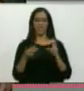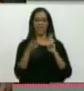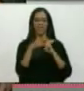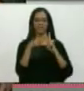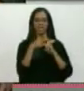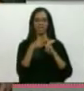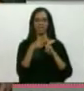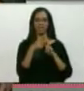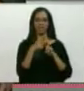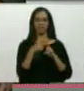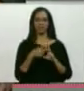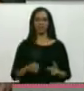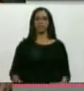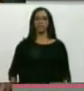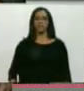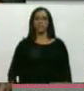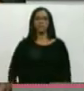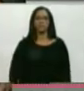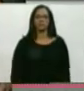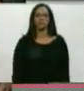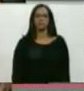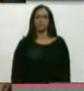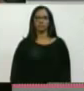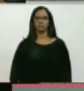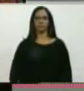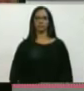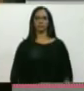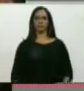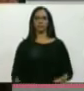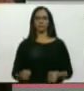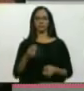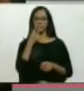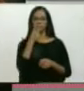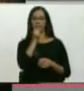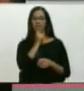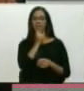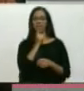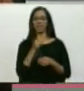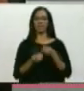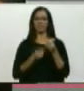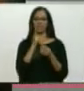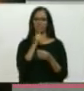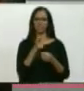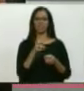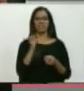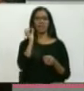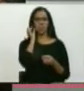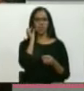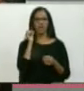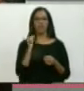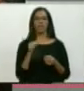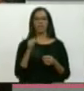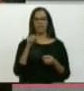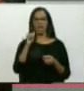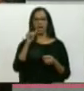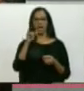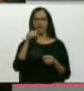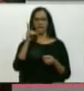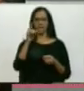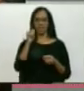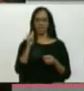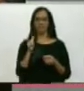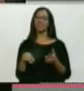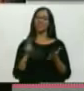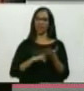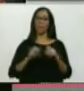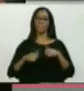etiqueta. ¿Te pasé el video o no te pasé el video? Ya lo tenemos. Vamos a ver a quién afecta la señora Aída Merlano. Y venimos con más de